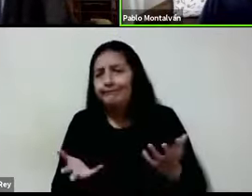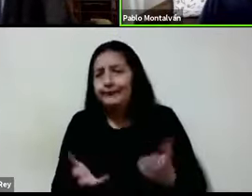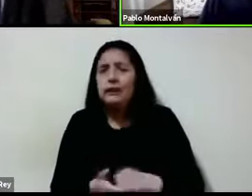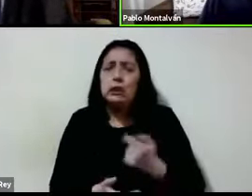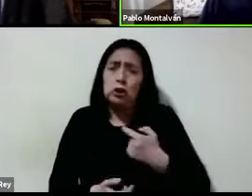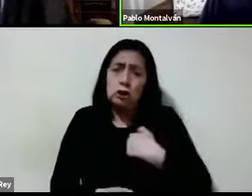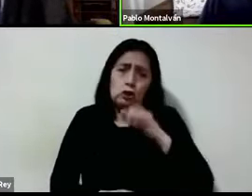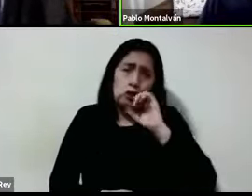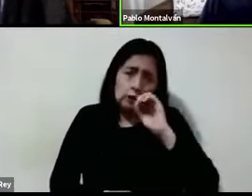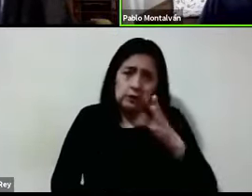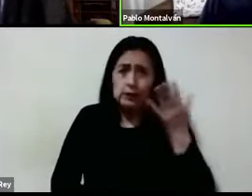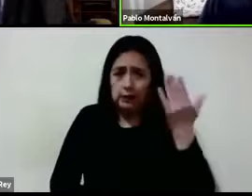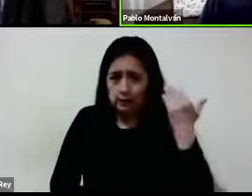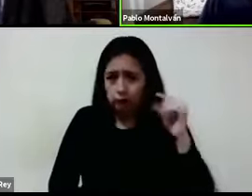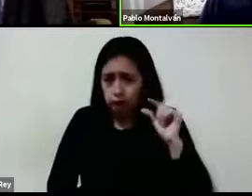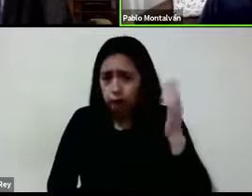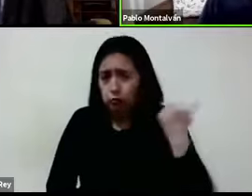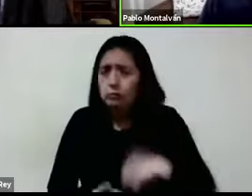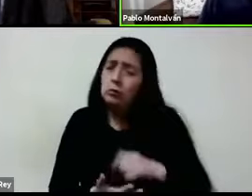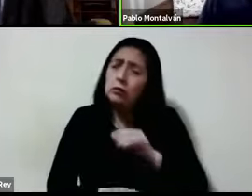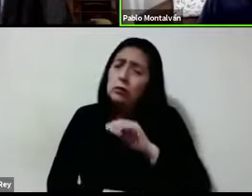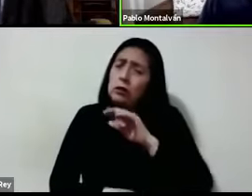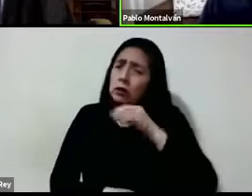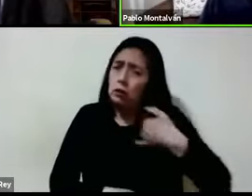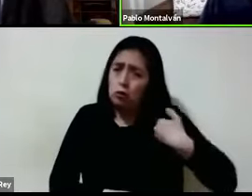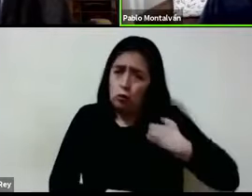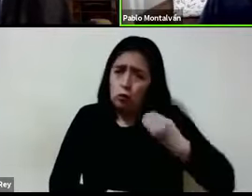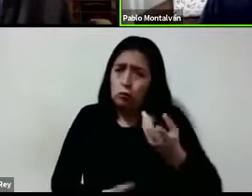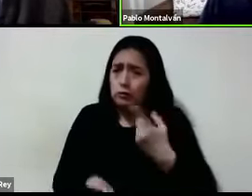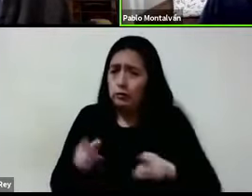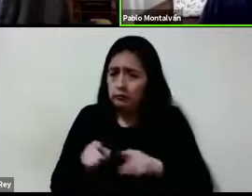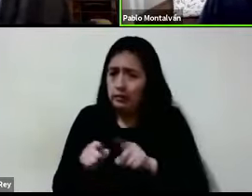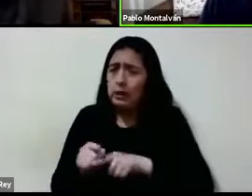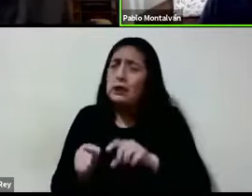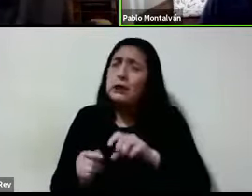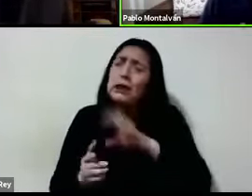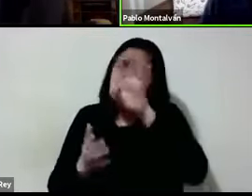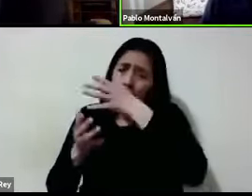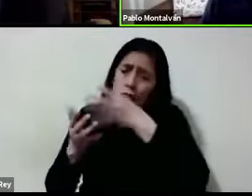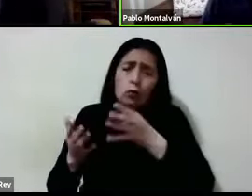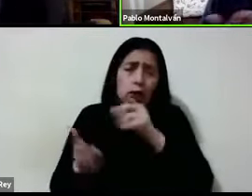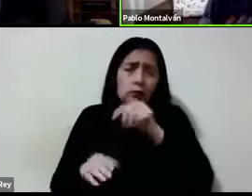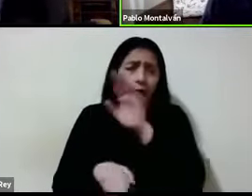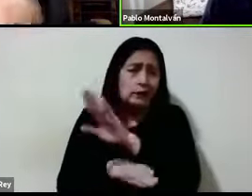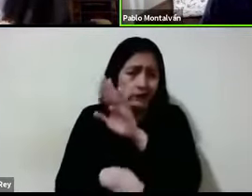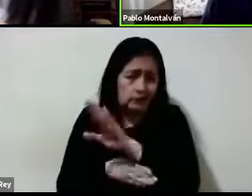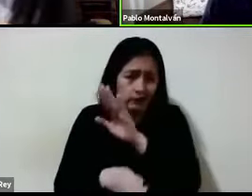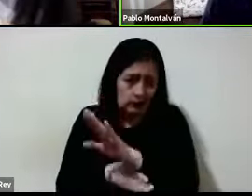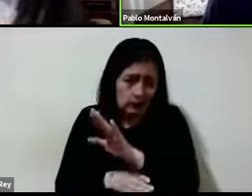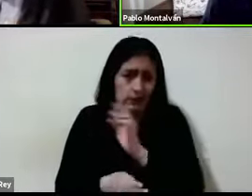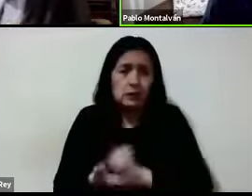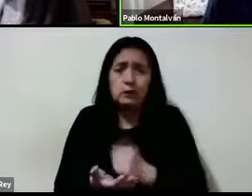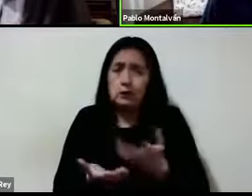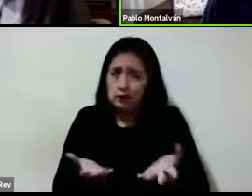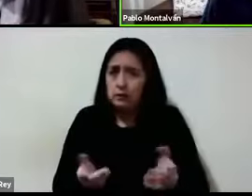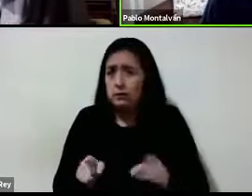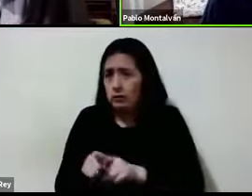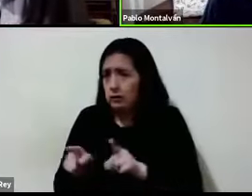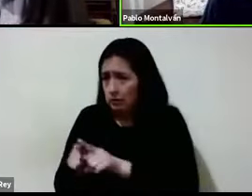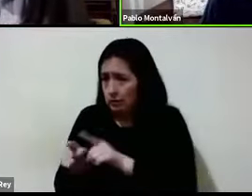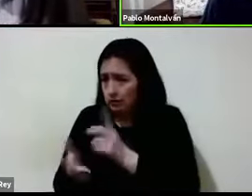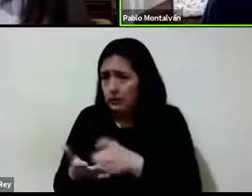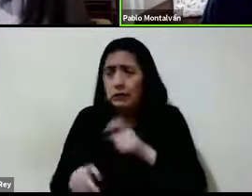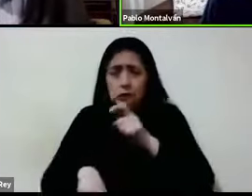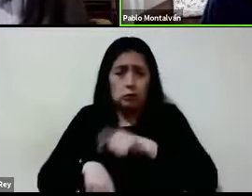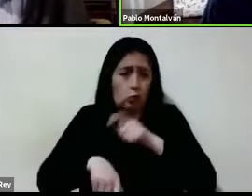Decía yo hace un momento que ellos han diseñado también un horario por la tarde en el que distribuyen, y es importante también el tema de las horas